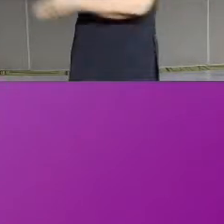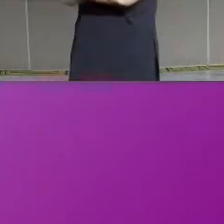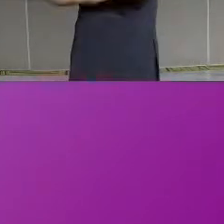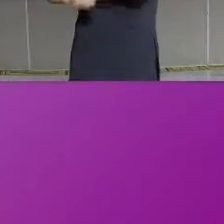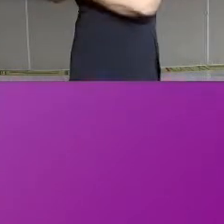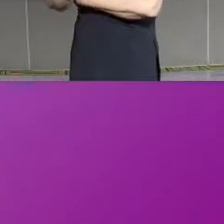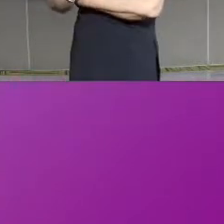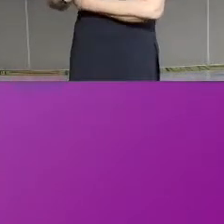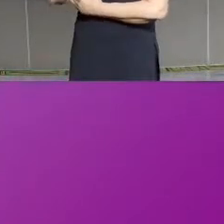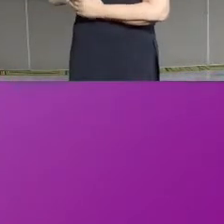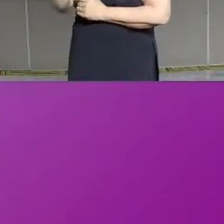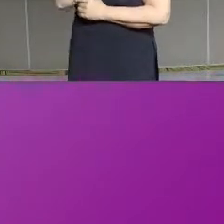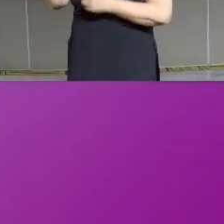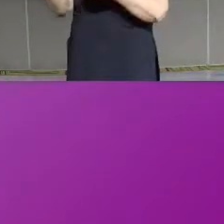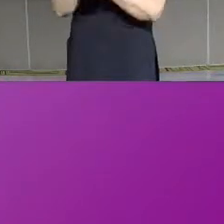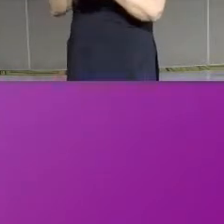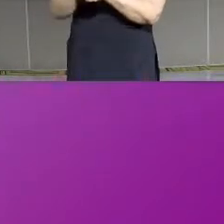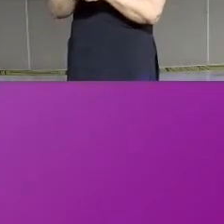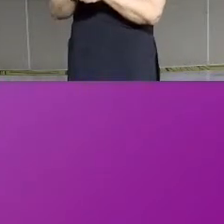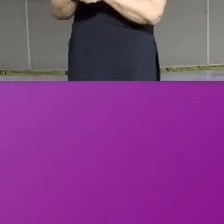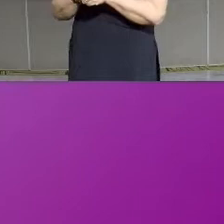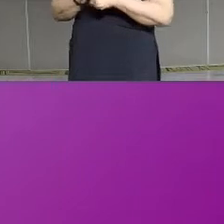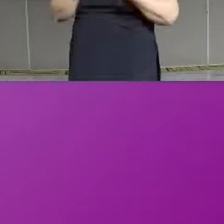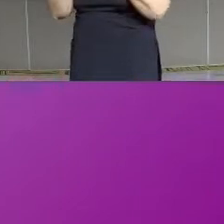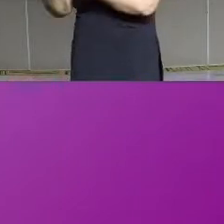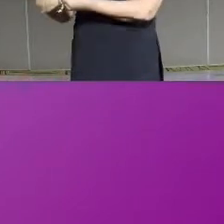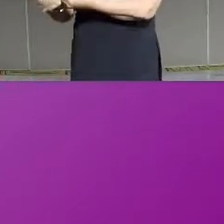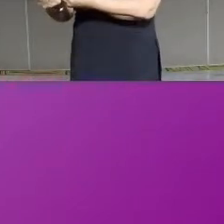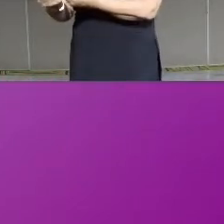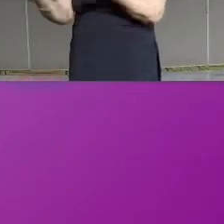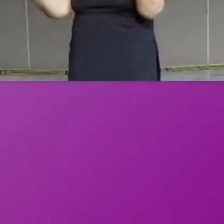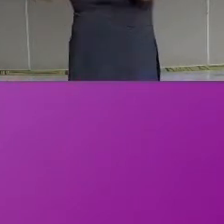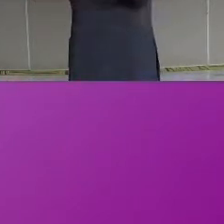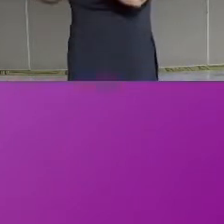de dificultad, esto dificulta la inclusión.